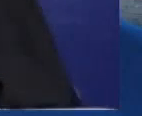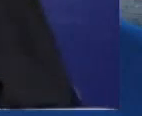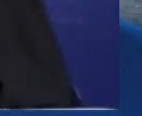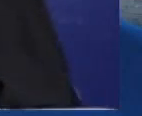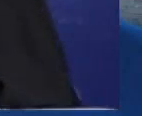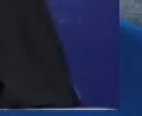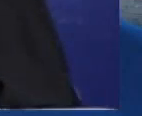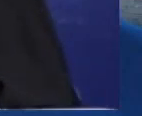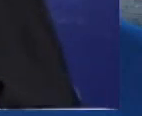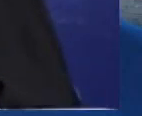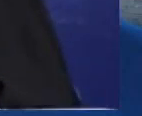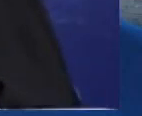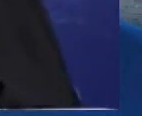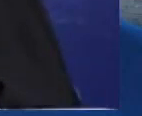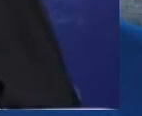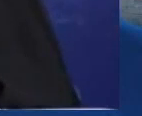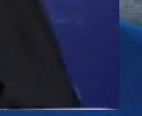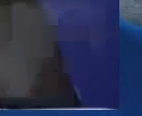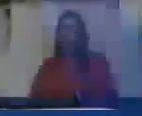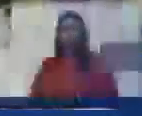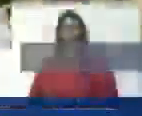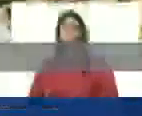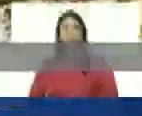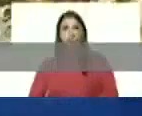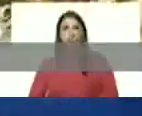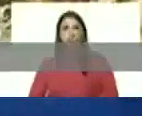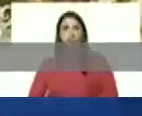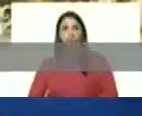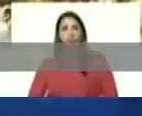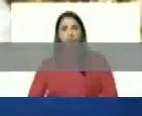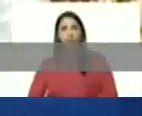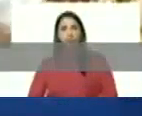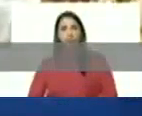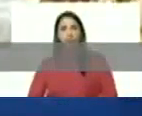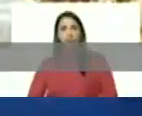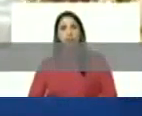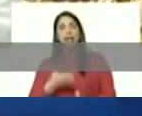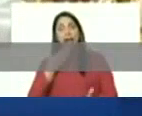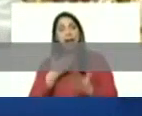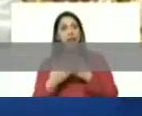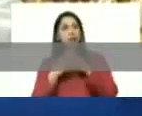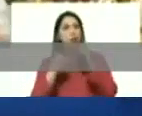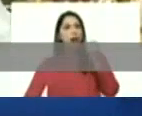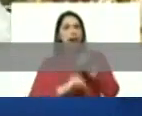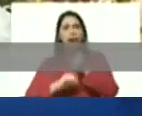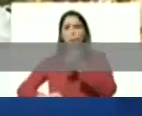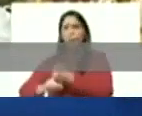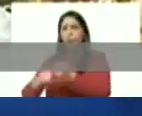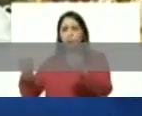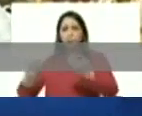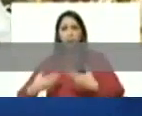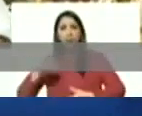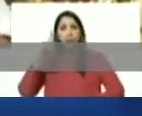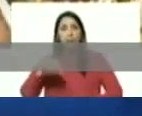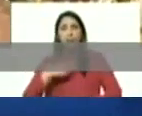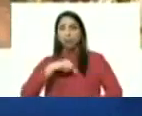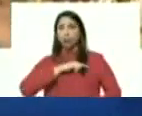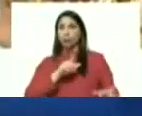y espacios aéreos internacionales. República Islámica de Irán, gracias por todo el apoyo que estamos recibiendo. Estamos